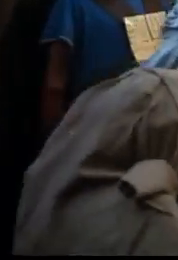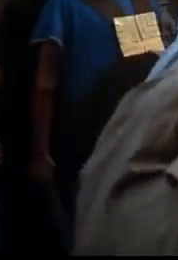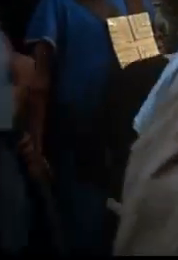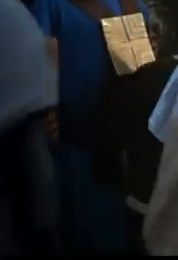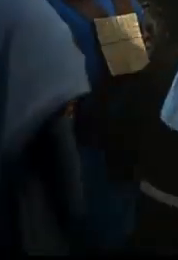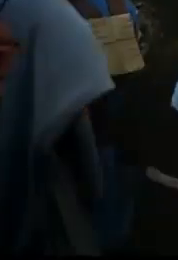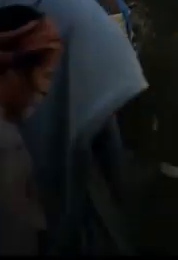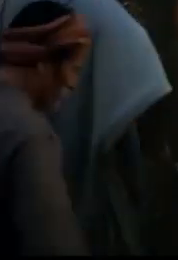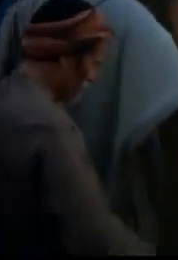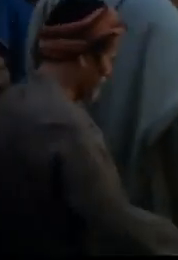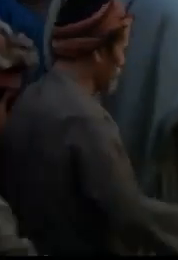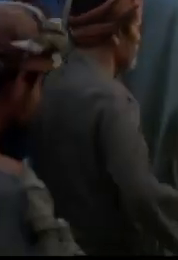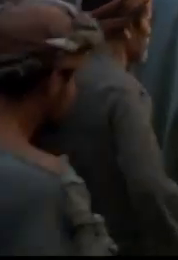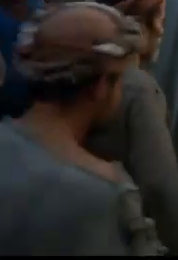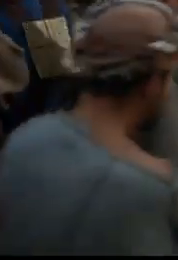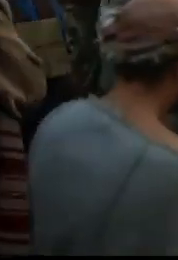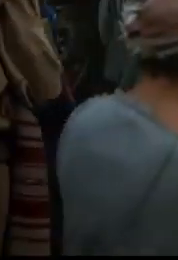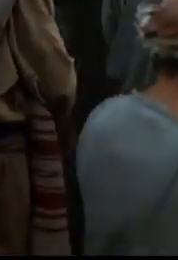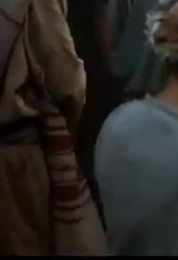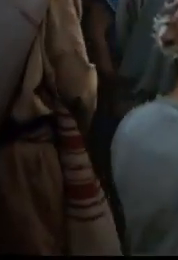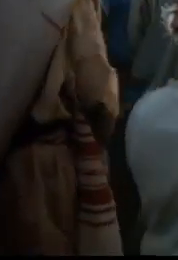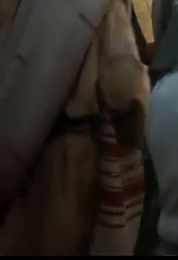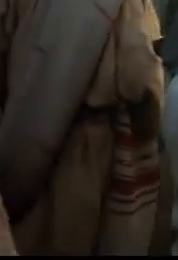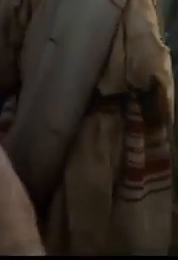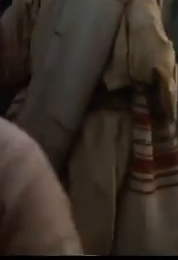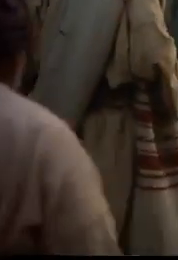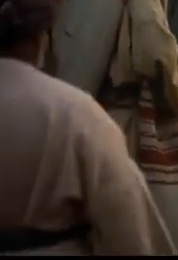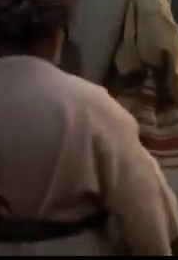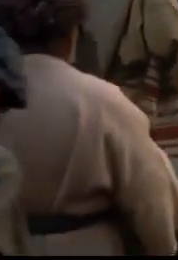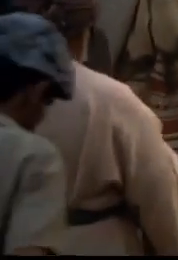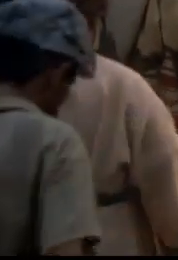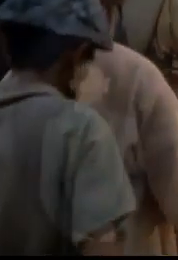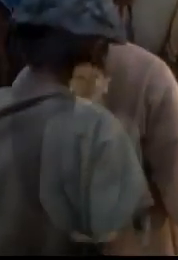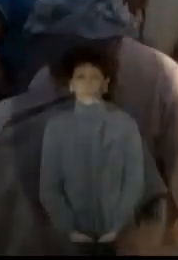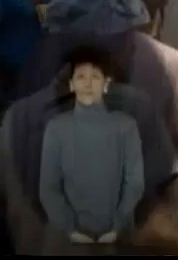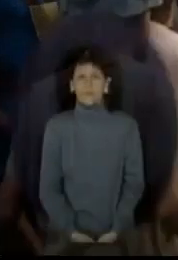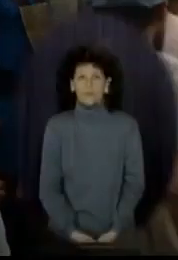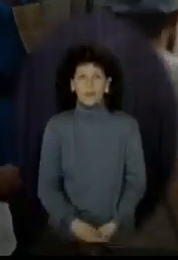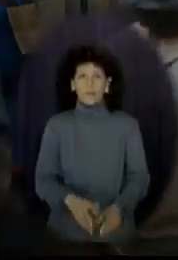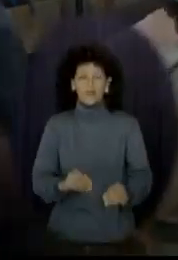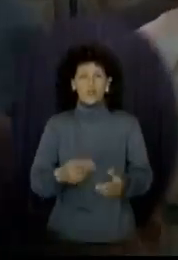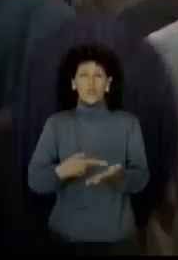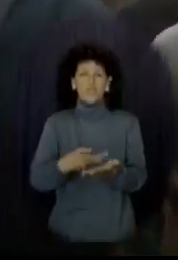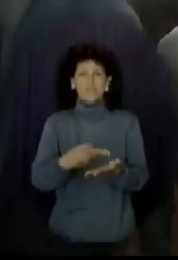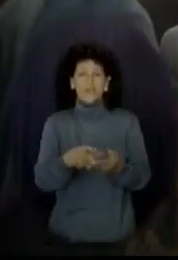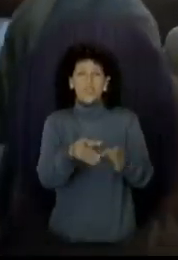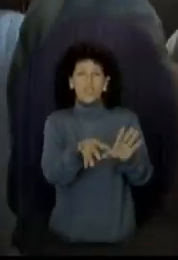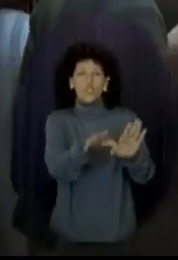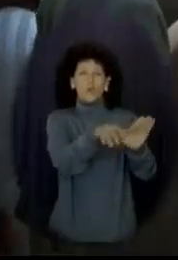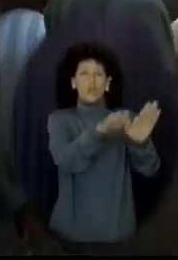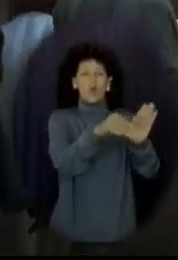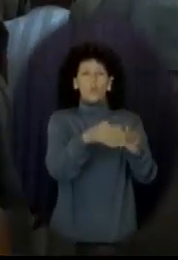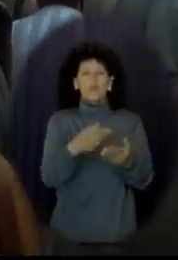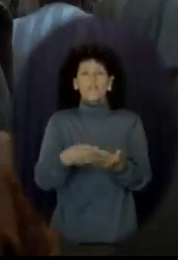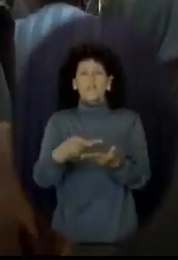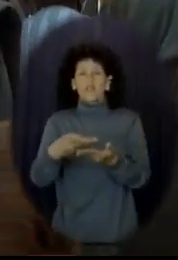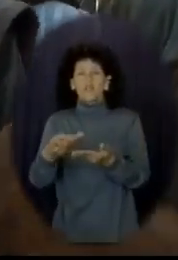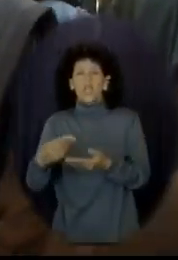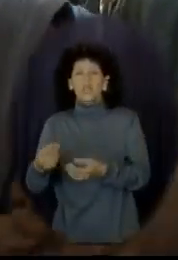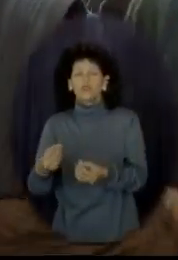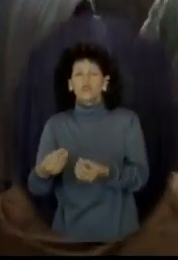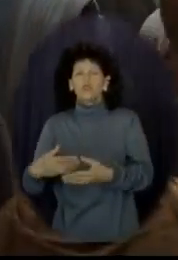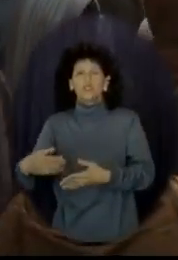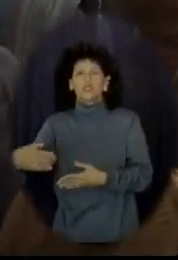El templo en Jerusalén se había convertido en un centro de comercio en vez de un lugar de oración. ¡Palomas!